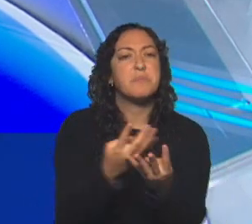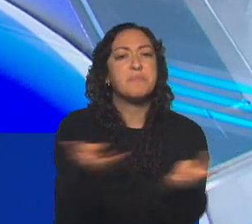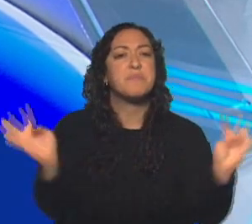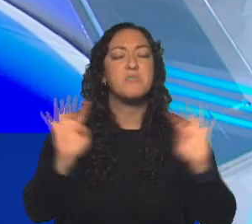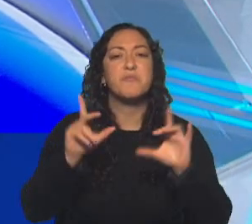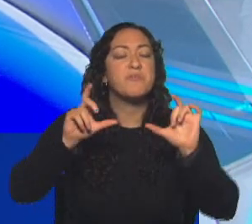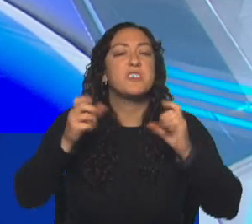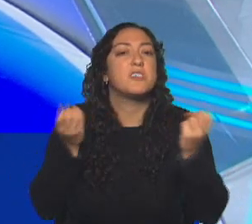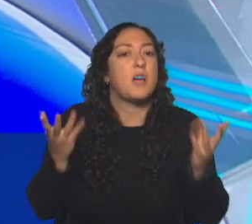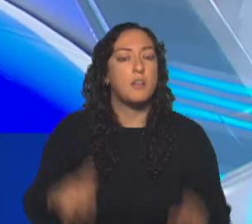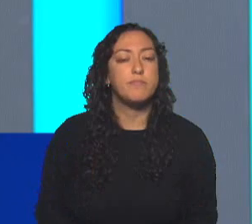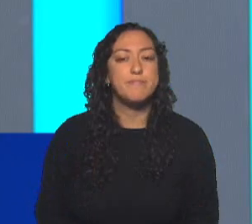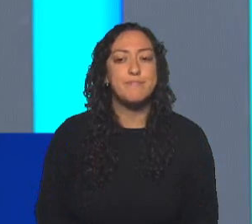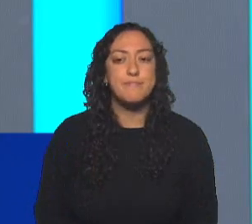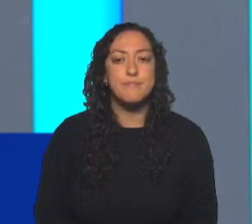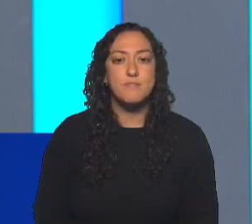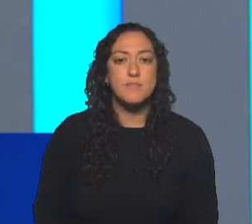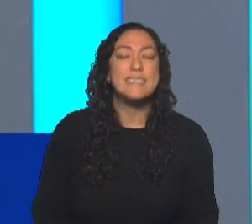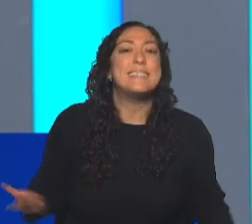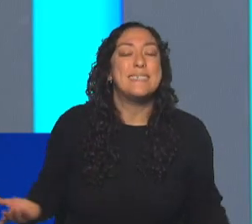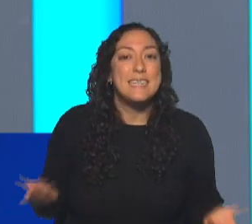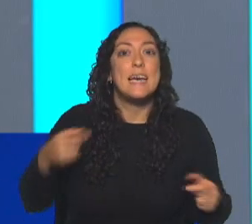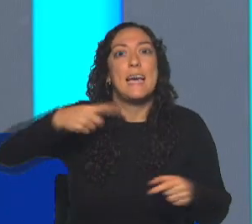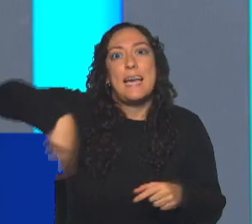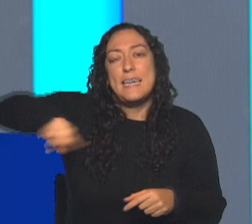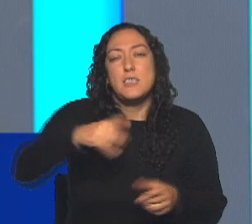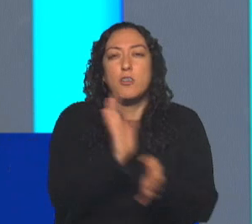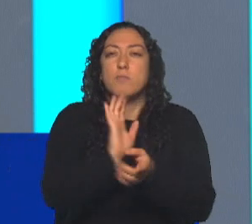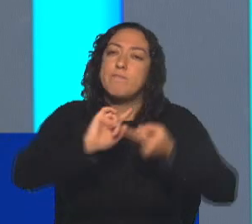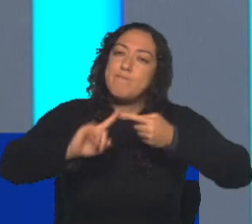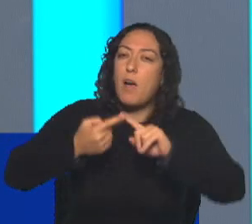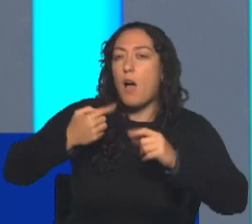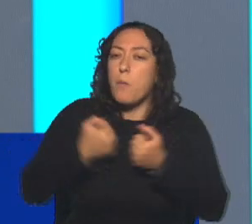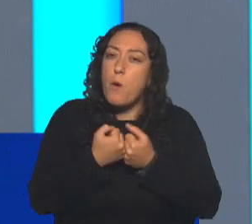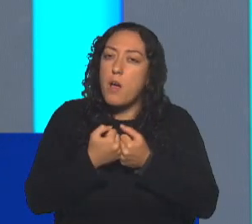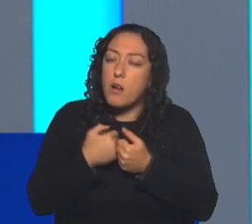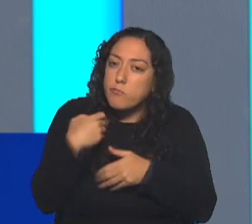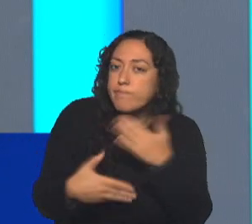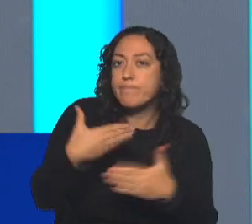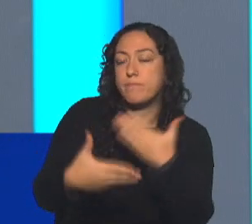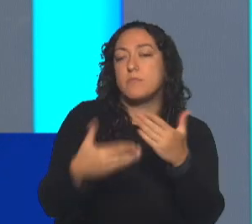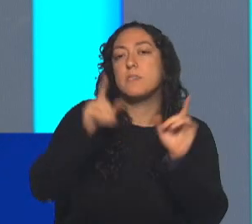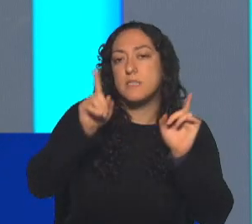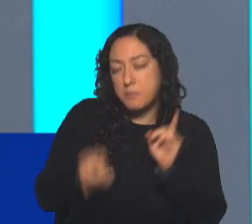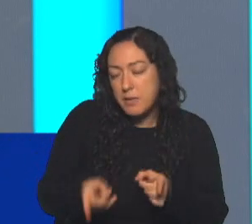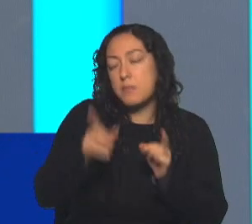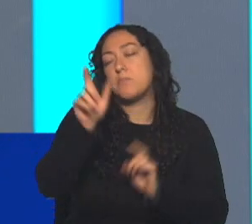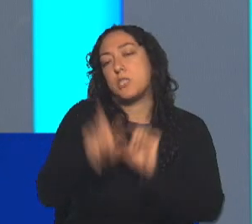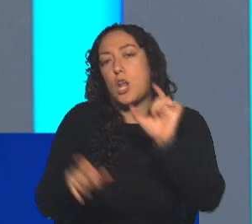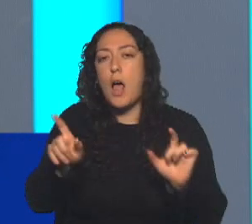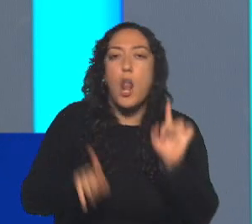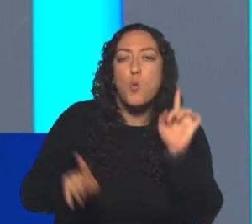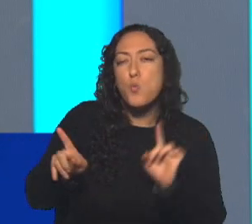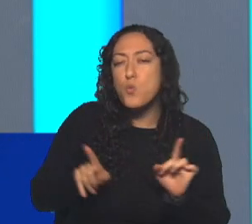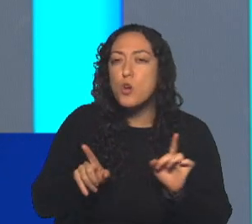transmite una imagen de que se está avanzando hacia un acuerdo. Además hubo declaraciones de algún gobernador que iban en ese sentido.